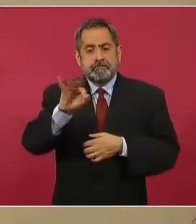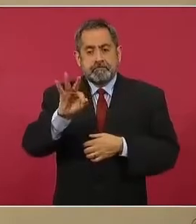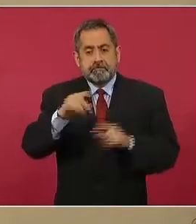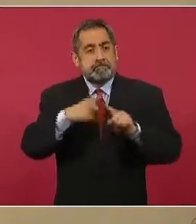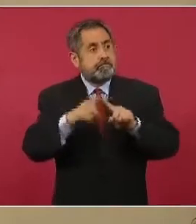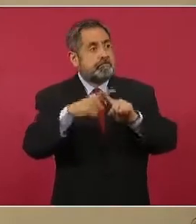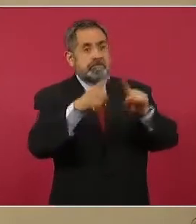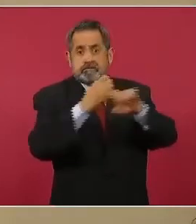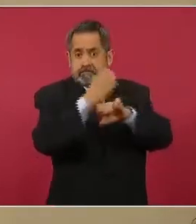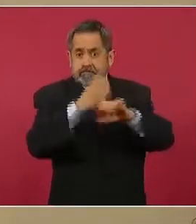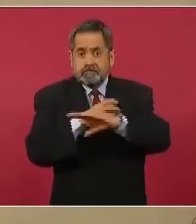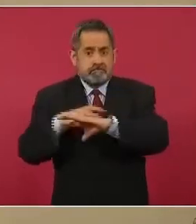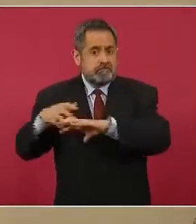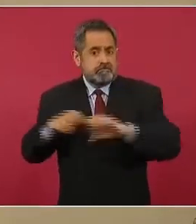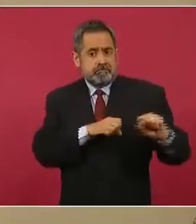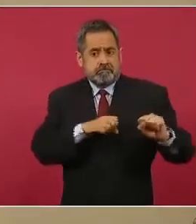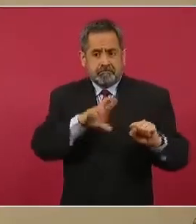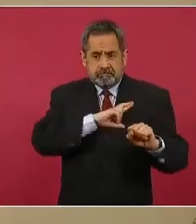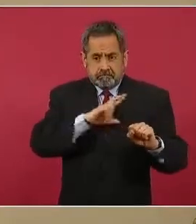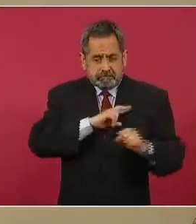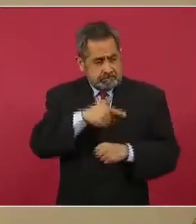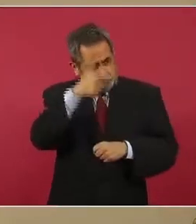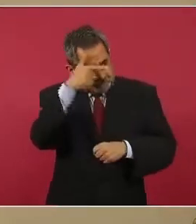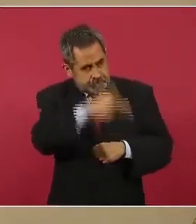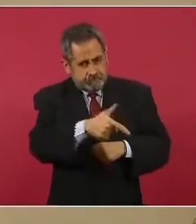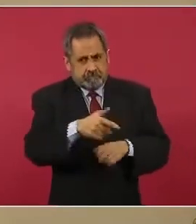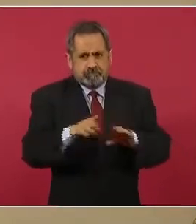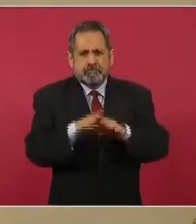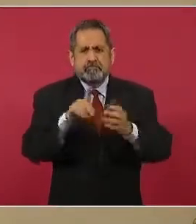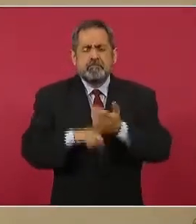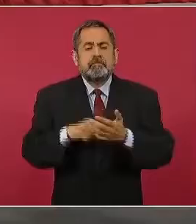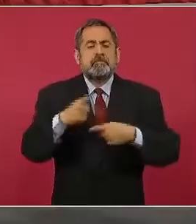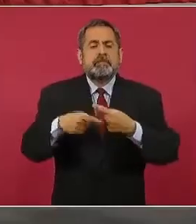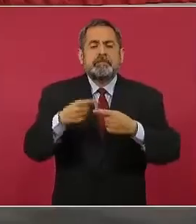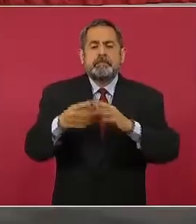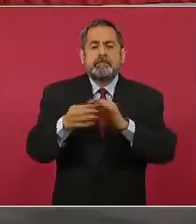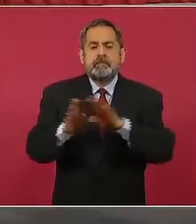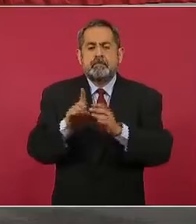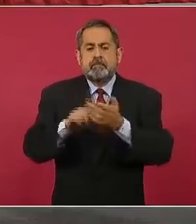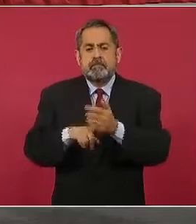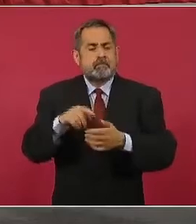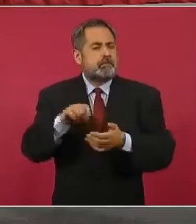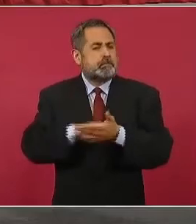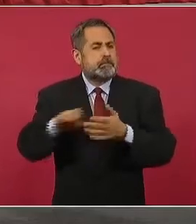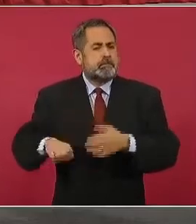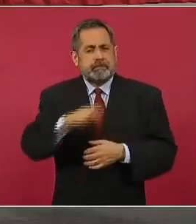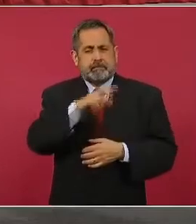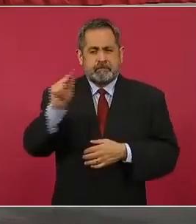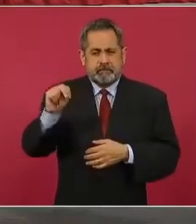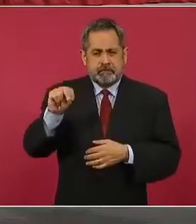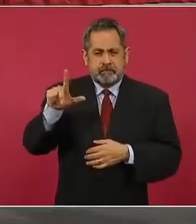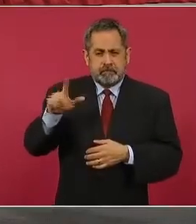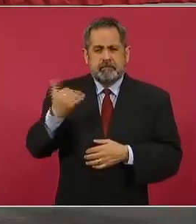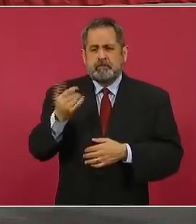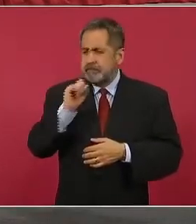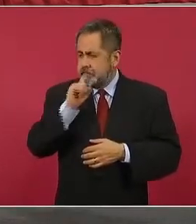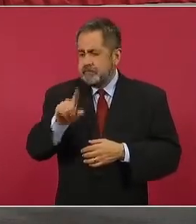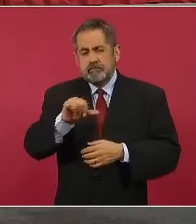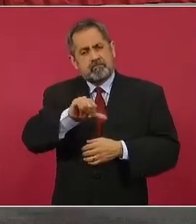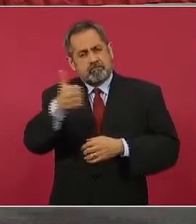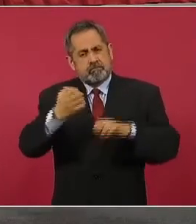en Nuevo León con el tema de este permiso de convivencia familiar que el DIF nacional dijo que no era